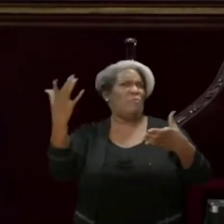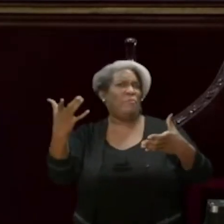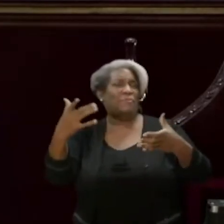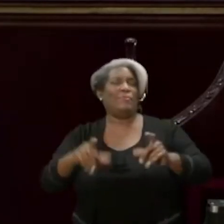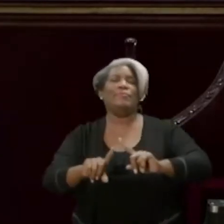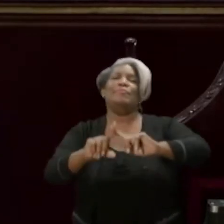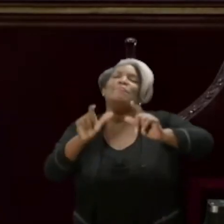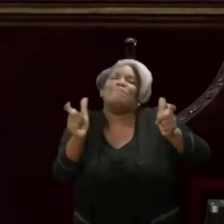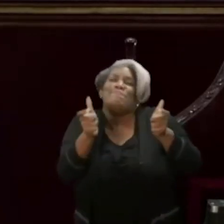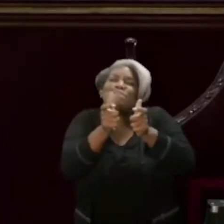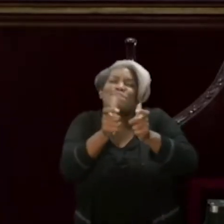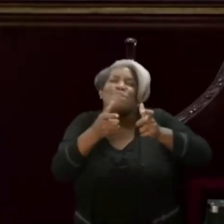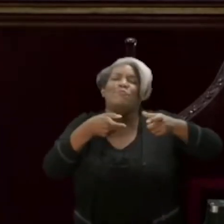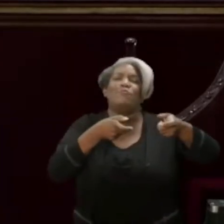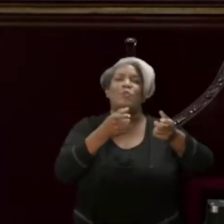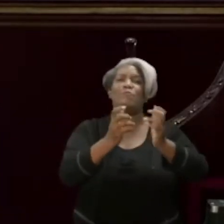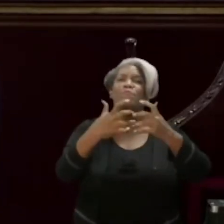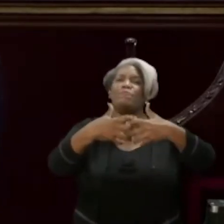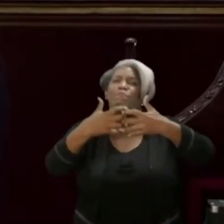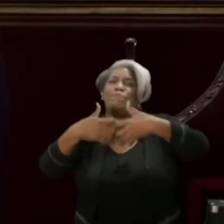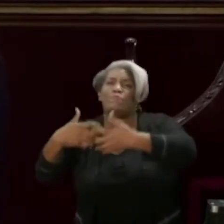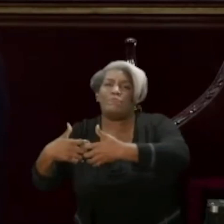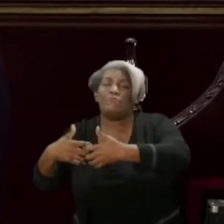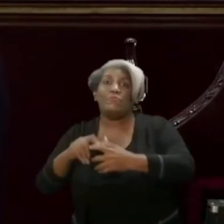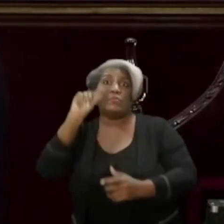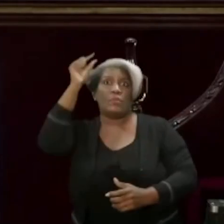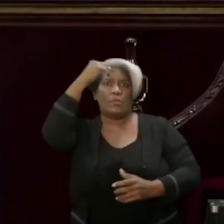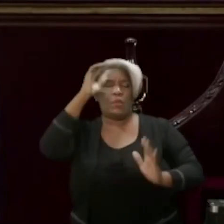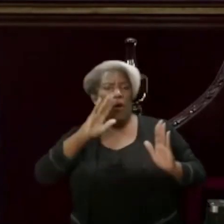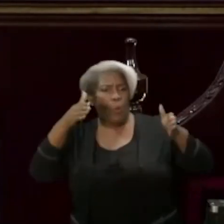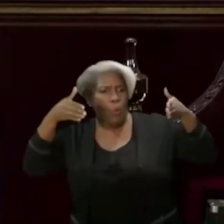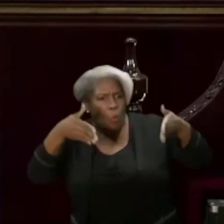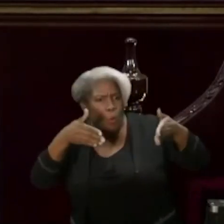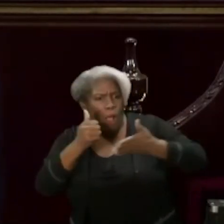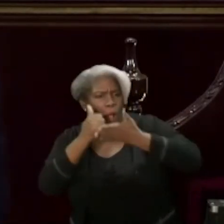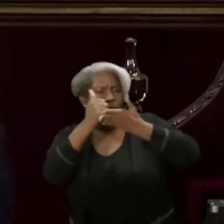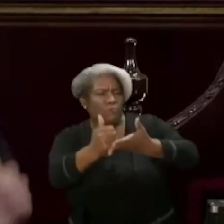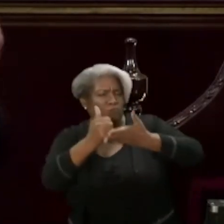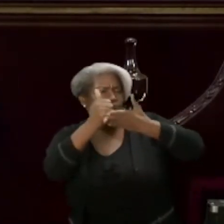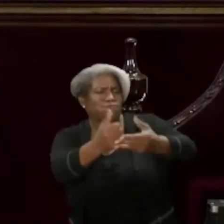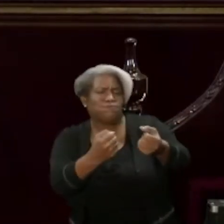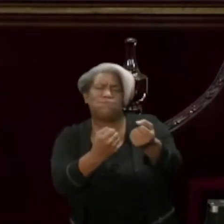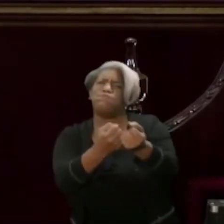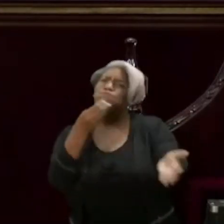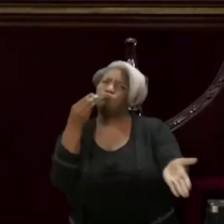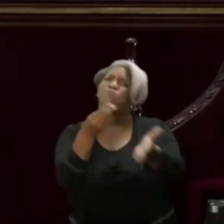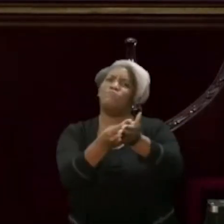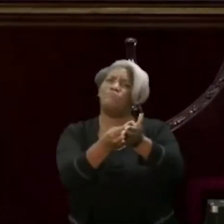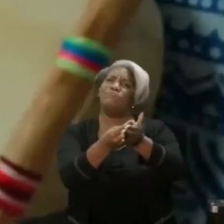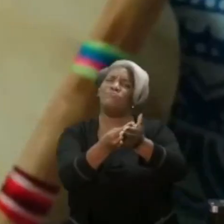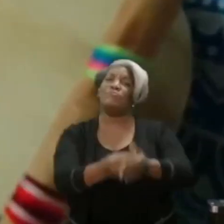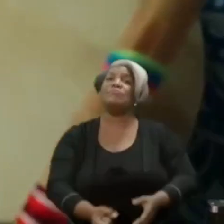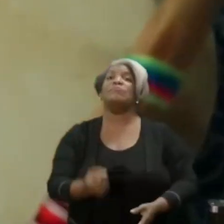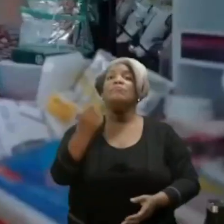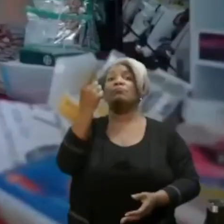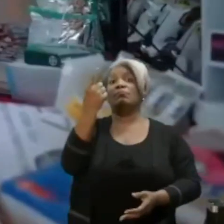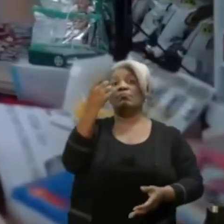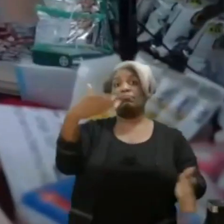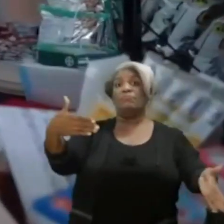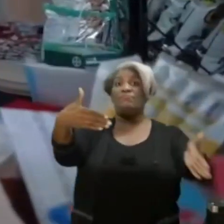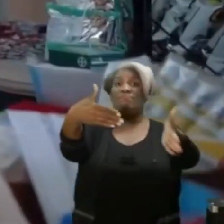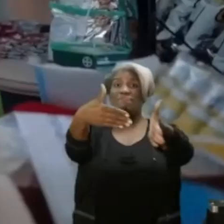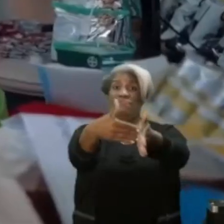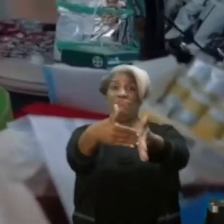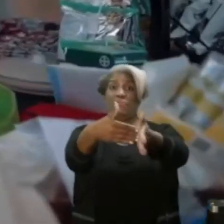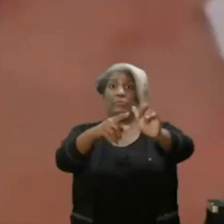gobierno también ha dedicado atención y recursos durante este año. Más de 11.000 MIPYMES han sido